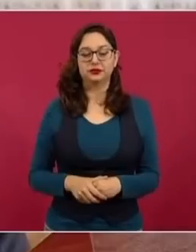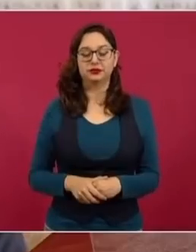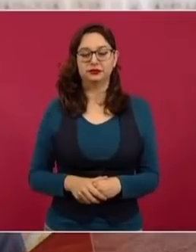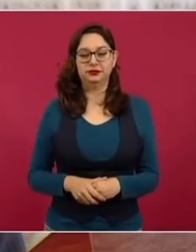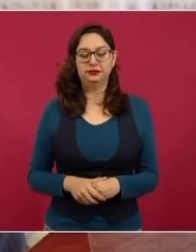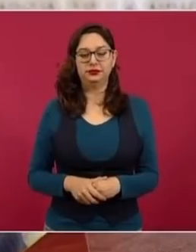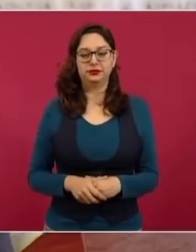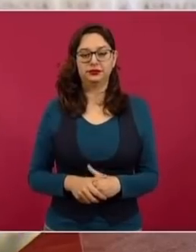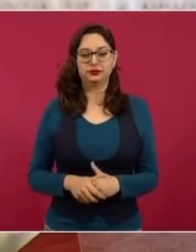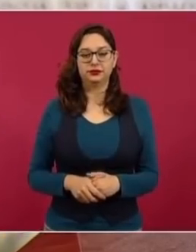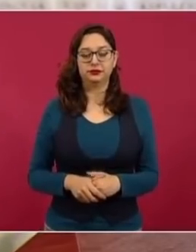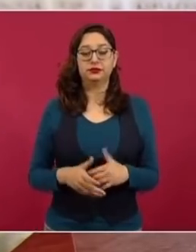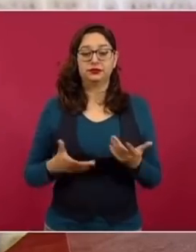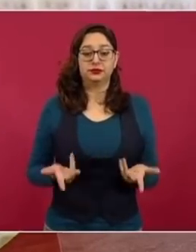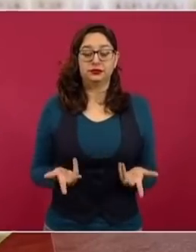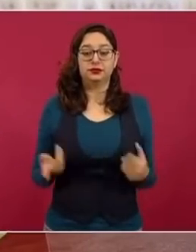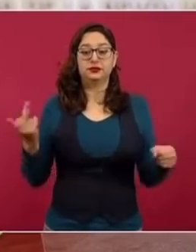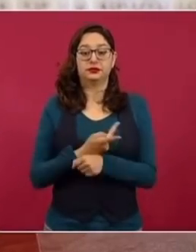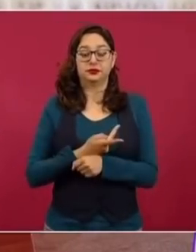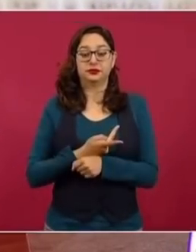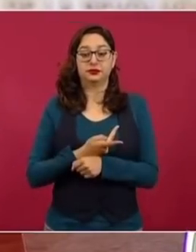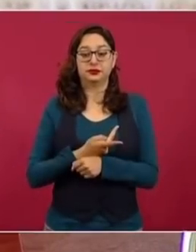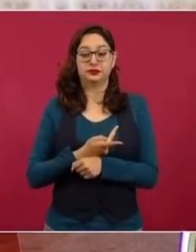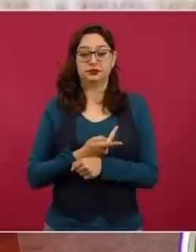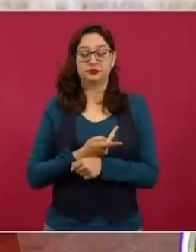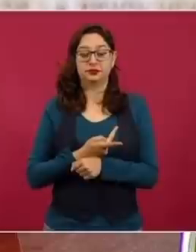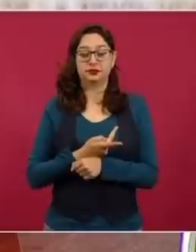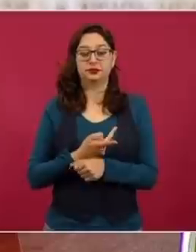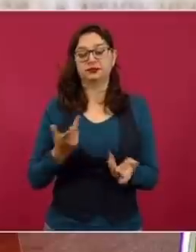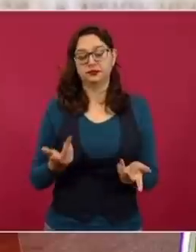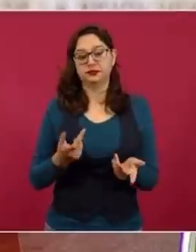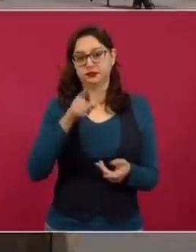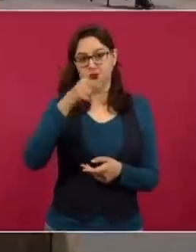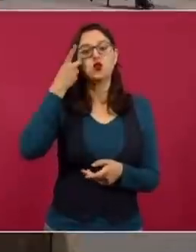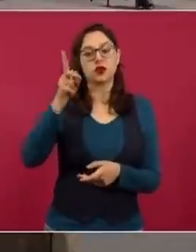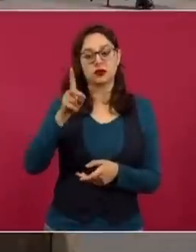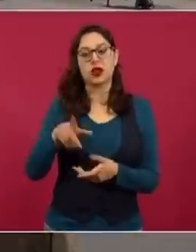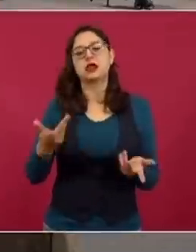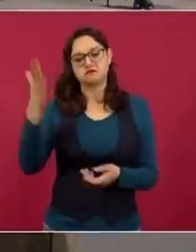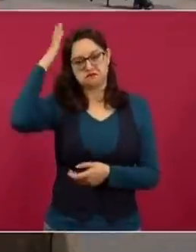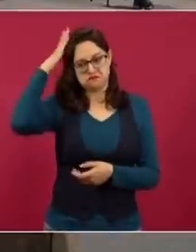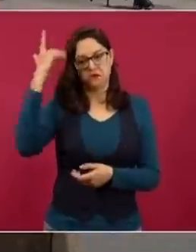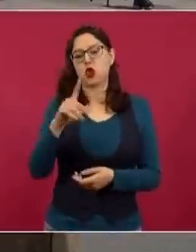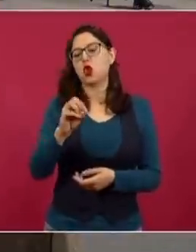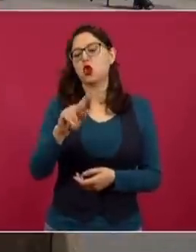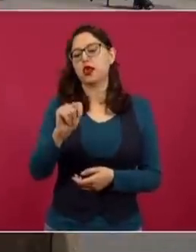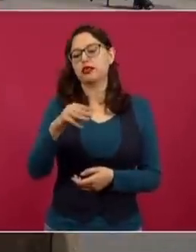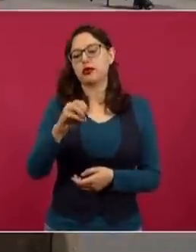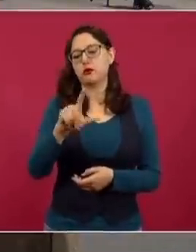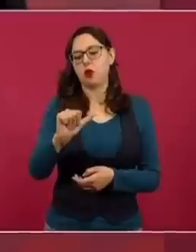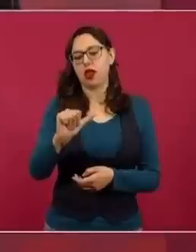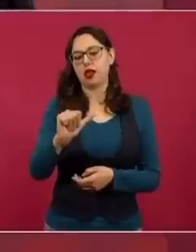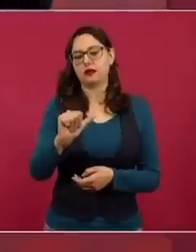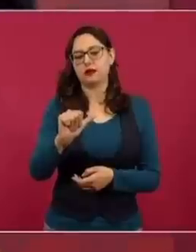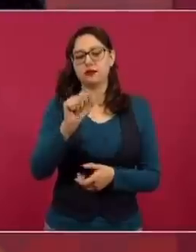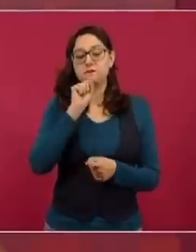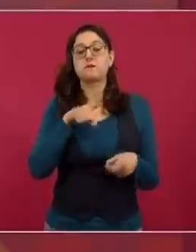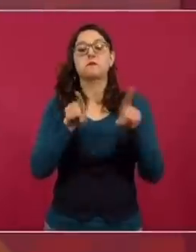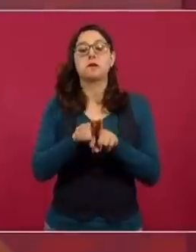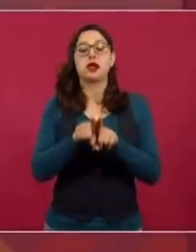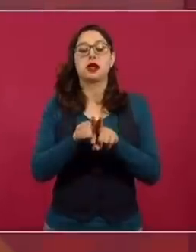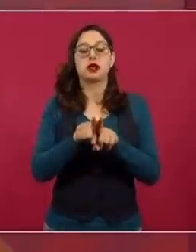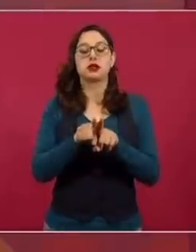Michoacán. Y desde el punto de vista periodístico, editorial, pues es Loret de Mola, ¿no?, principal. Y están vinculados con el